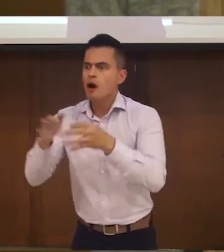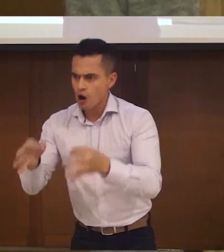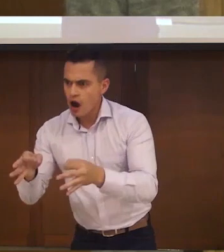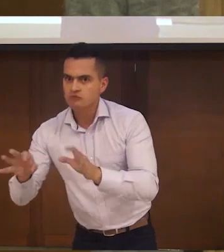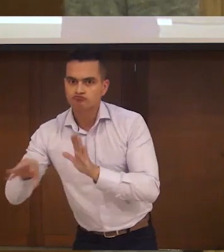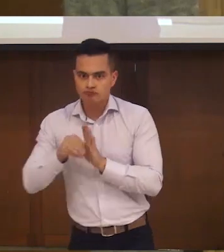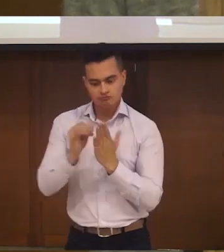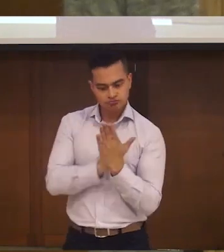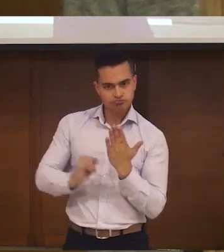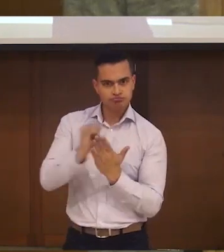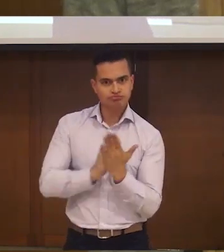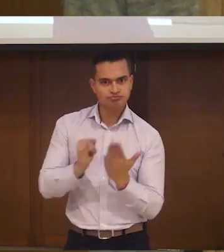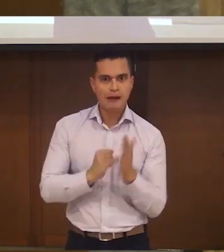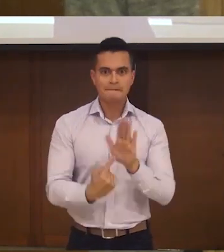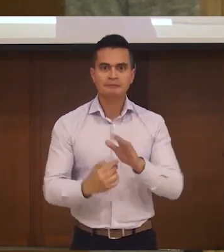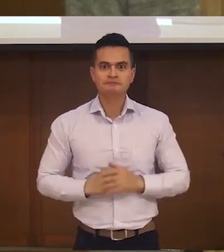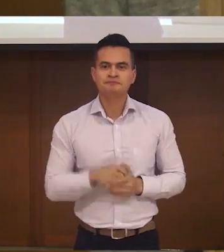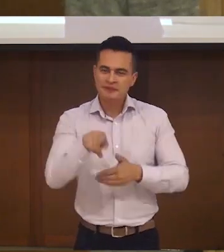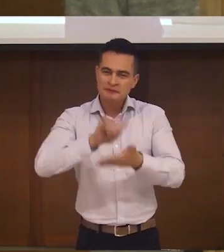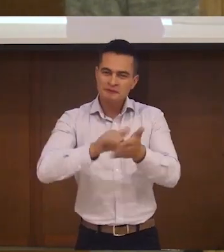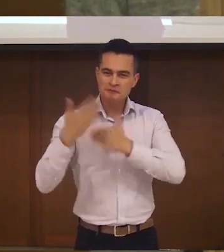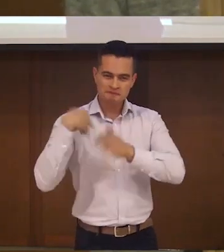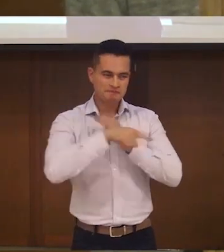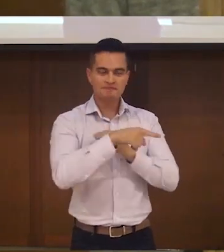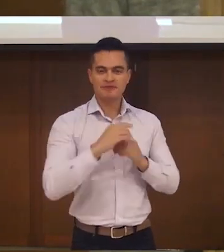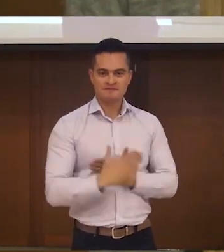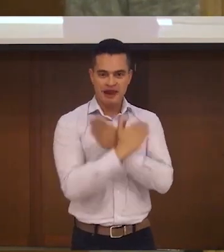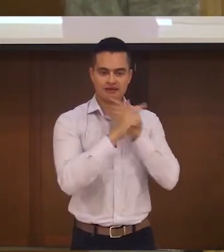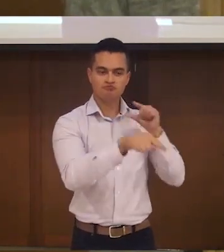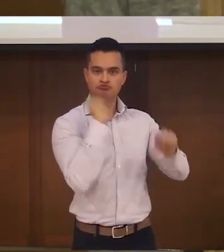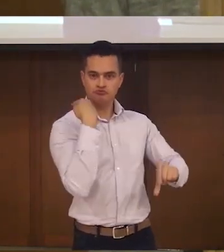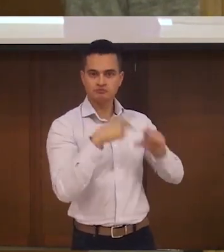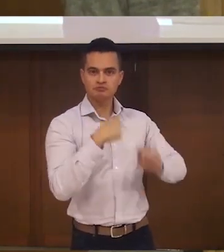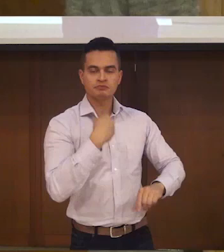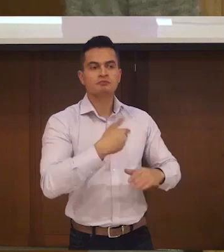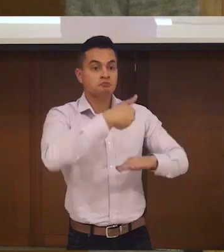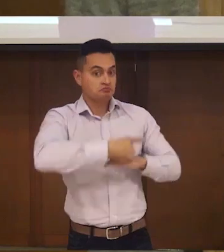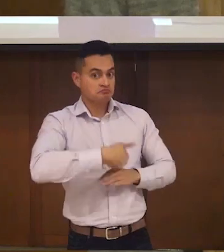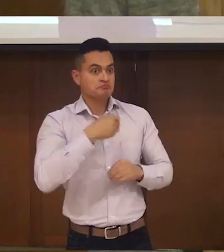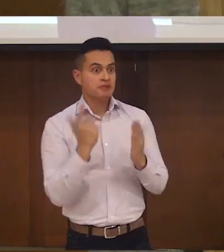dice, vamos a trabajar con documentación, nada nuevo, vamos a hacerlo